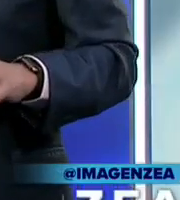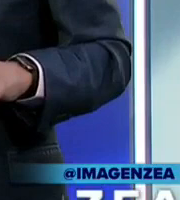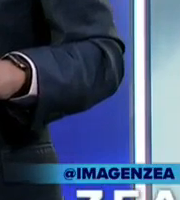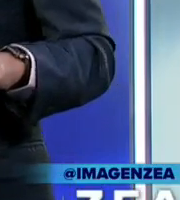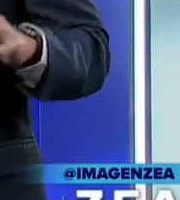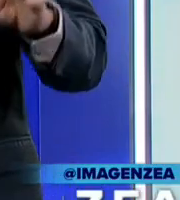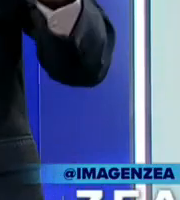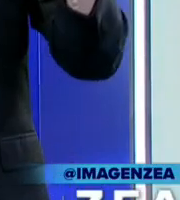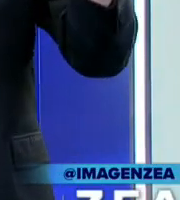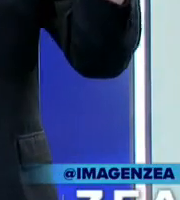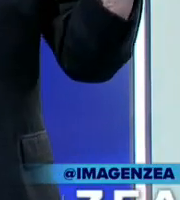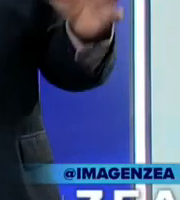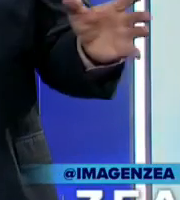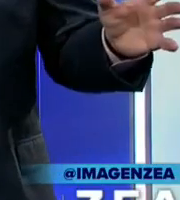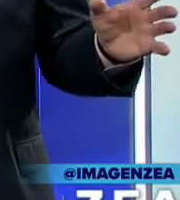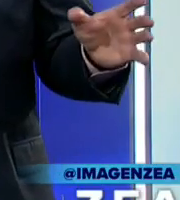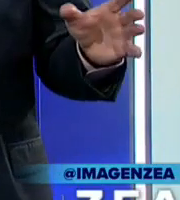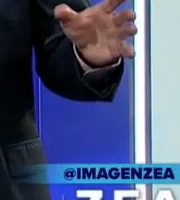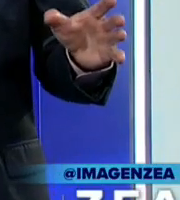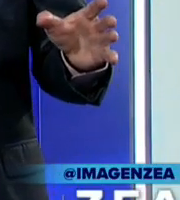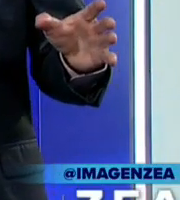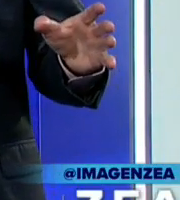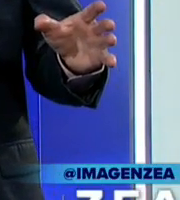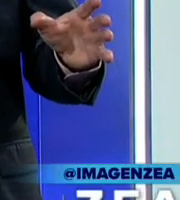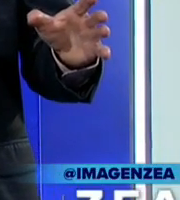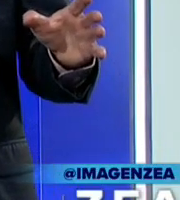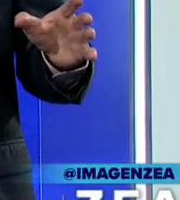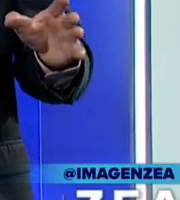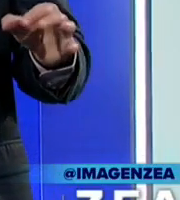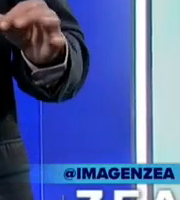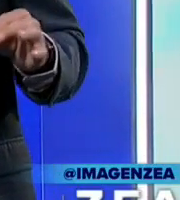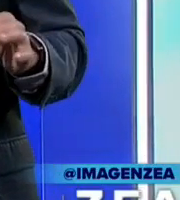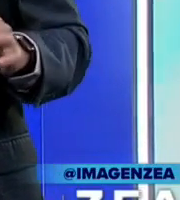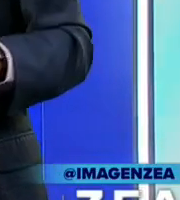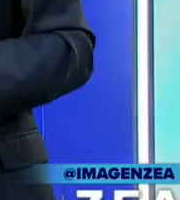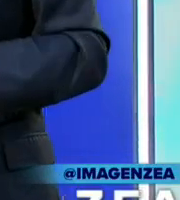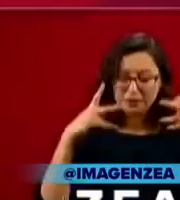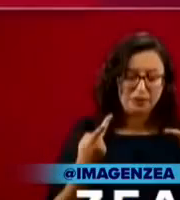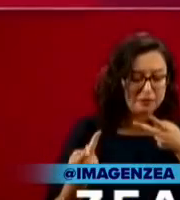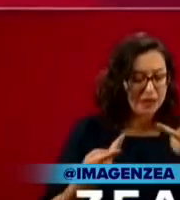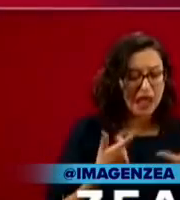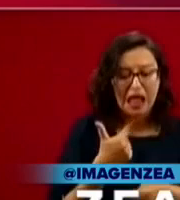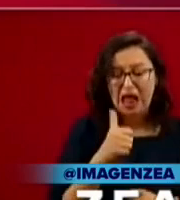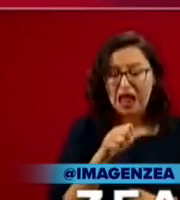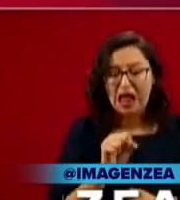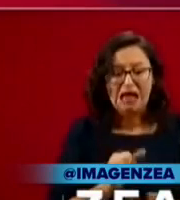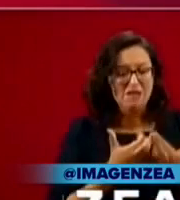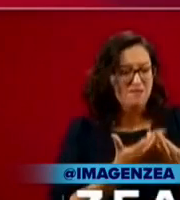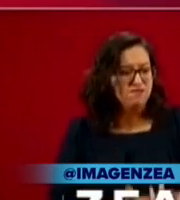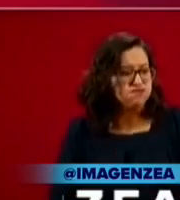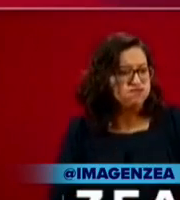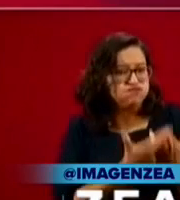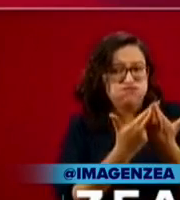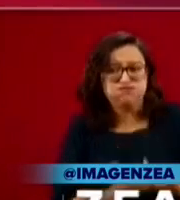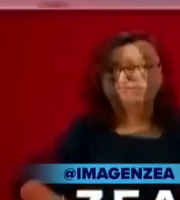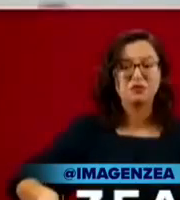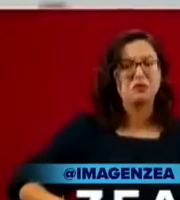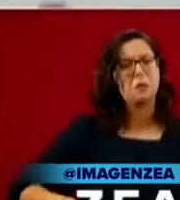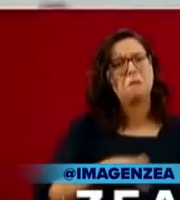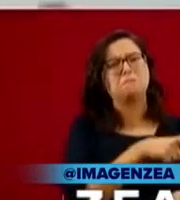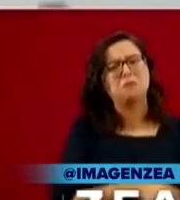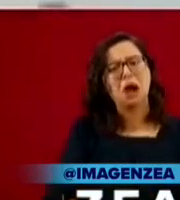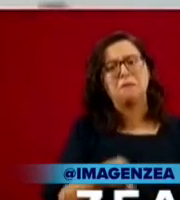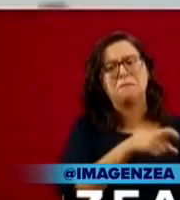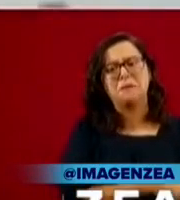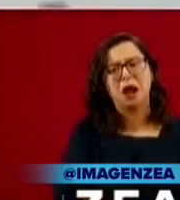más apagones, ayer en su conferencia matutina, el presidente López Obrador informó que su gobierno ya compró 3 barcos de gas natural y